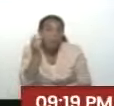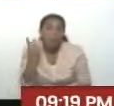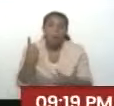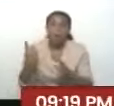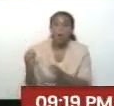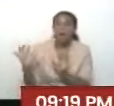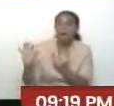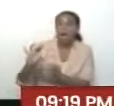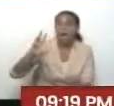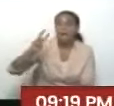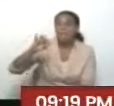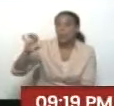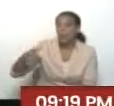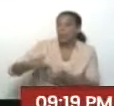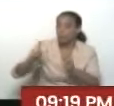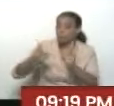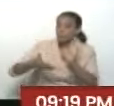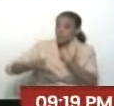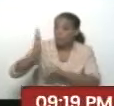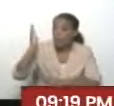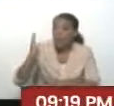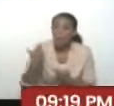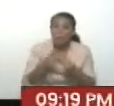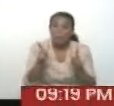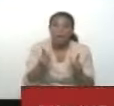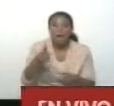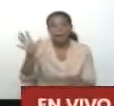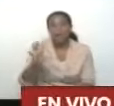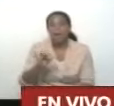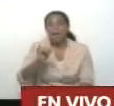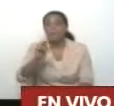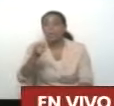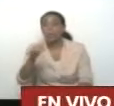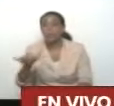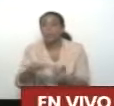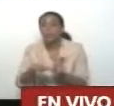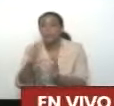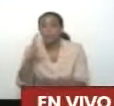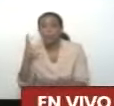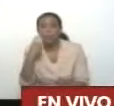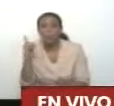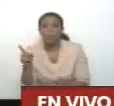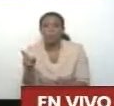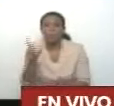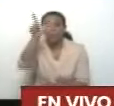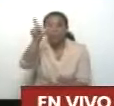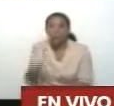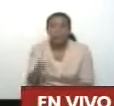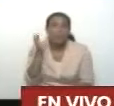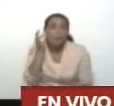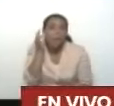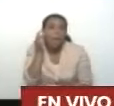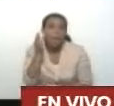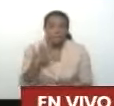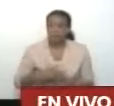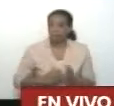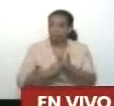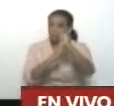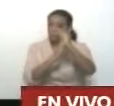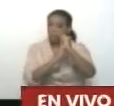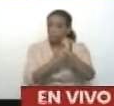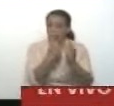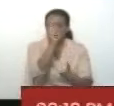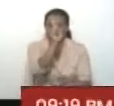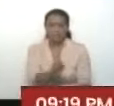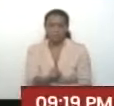luego Manuela se fue autorizada por Bolívar a Ayacucho. Y la pusieron para que ella estuviera en la